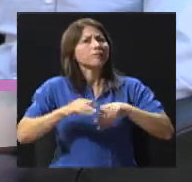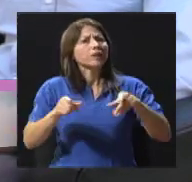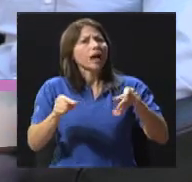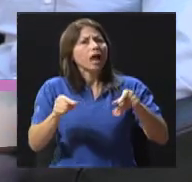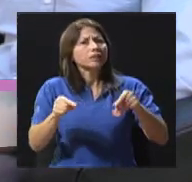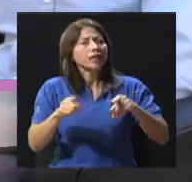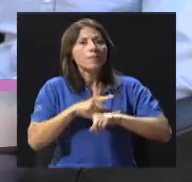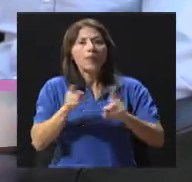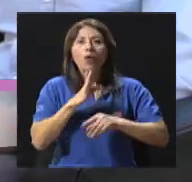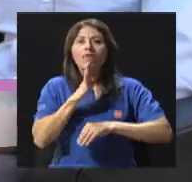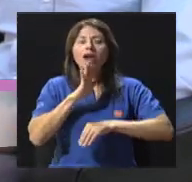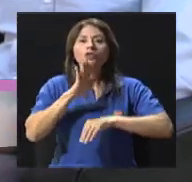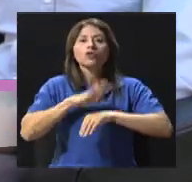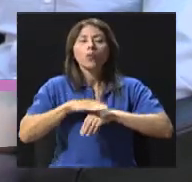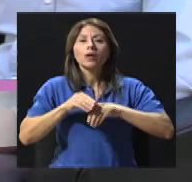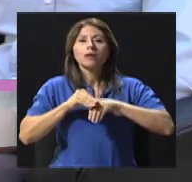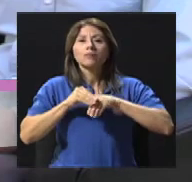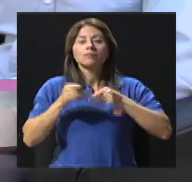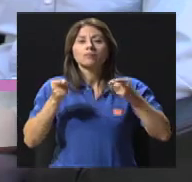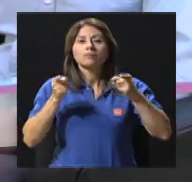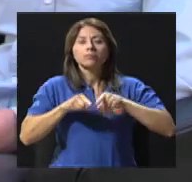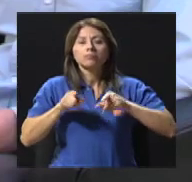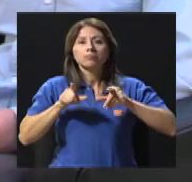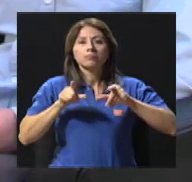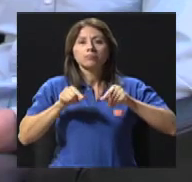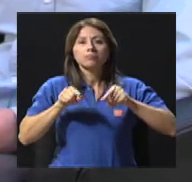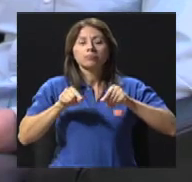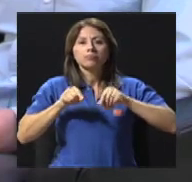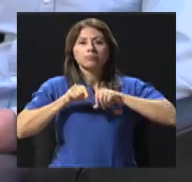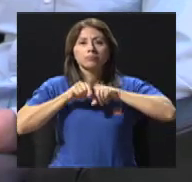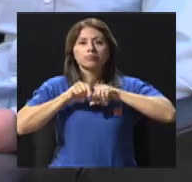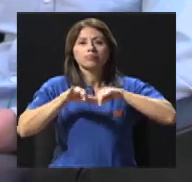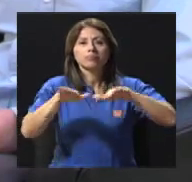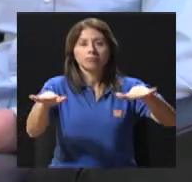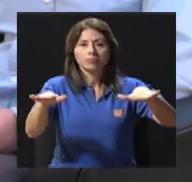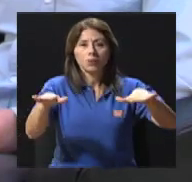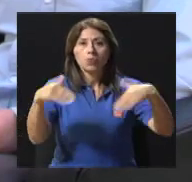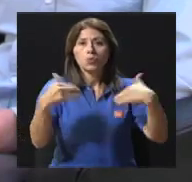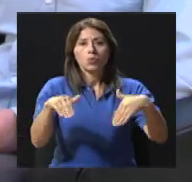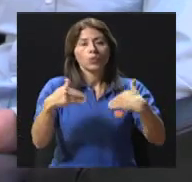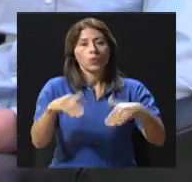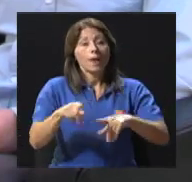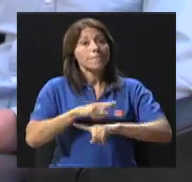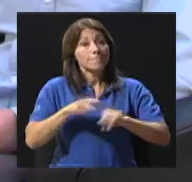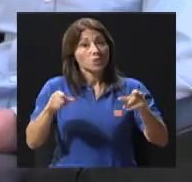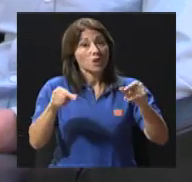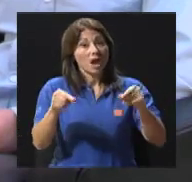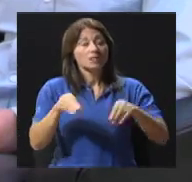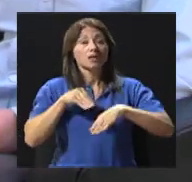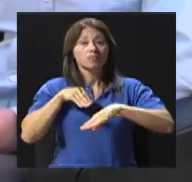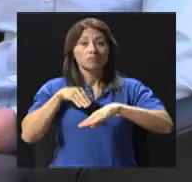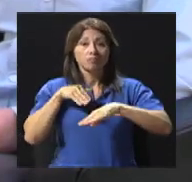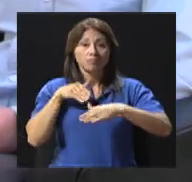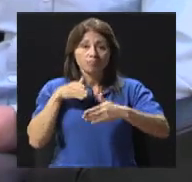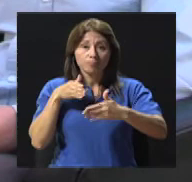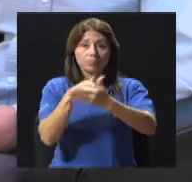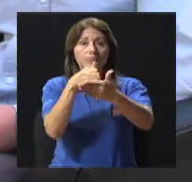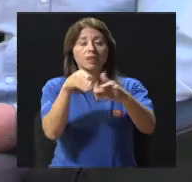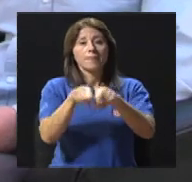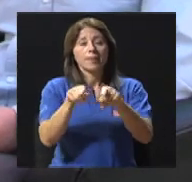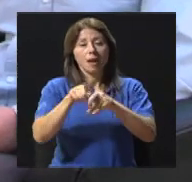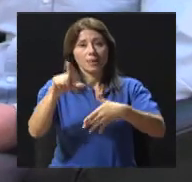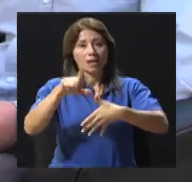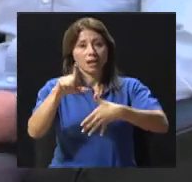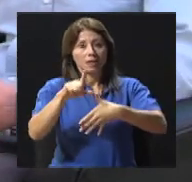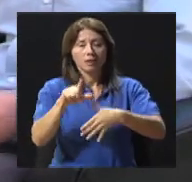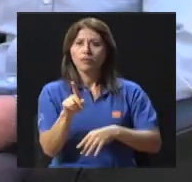epidemiología, ¿verdad?, se las trae. Y es que el cáncer sin duda afecta mucho a nuestra población, en toda América Latina, por supuesto. Claro, y es que